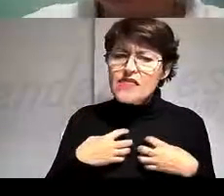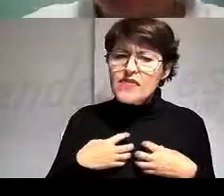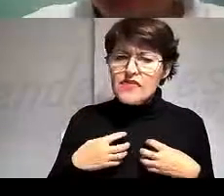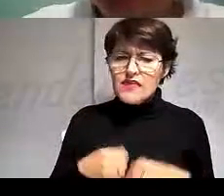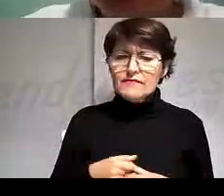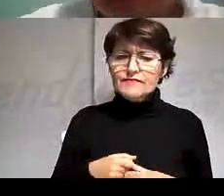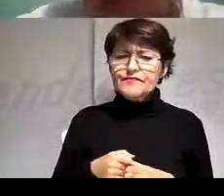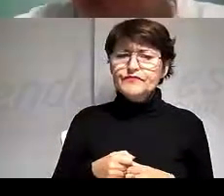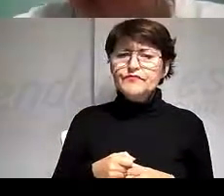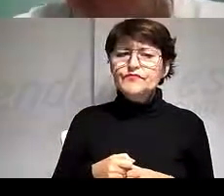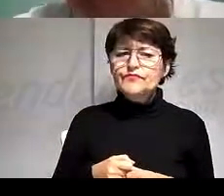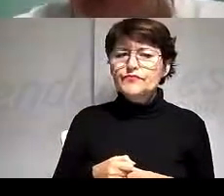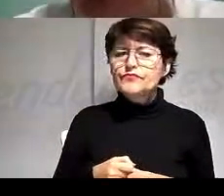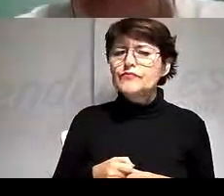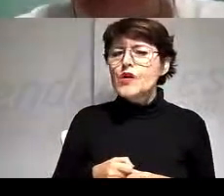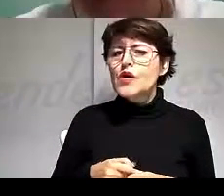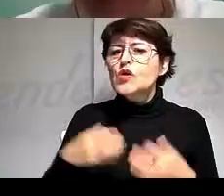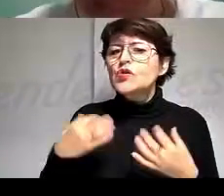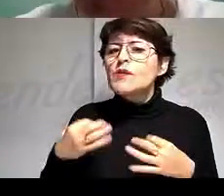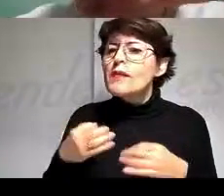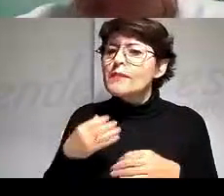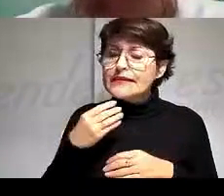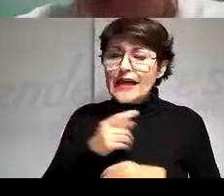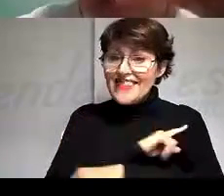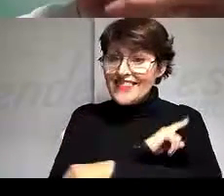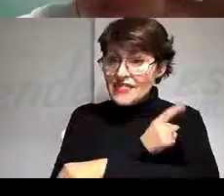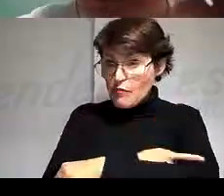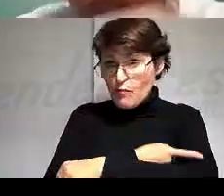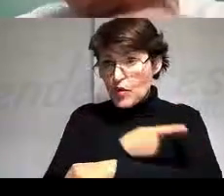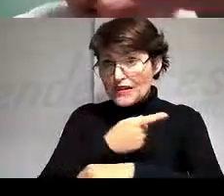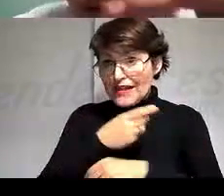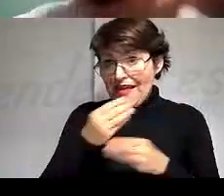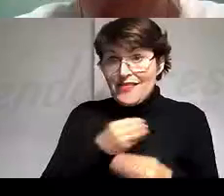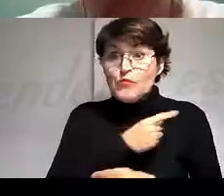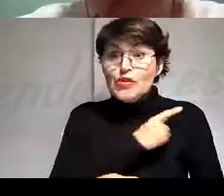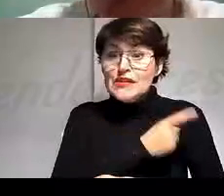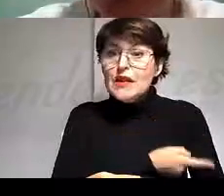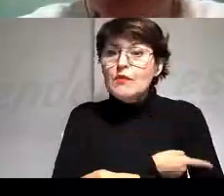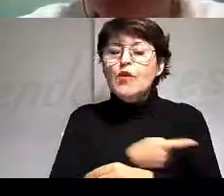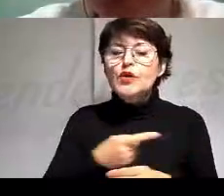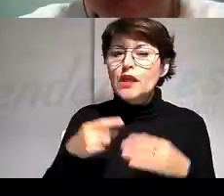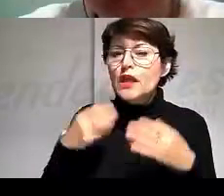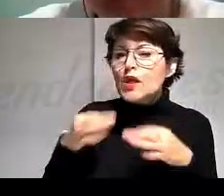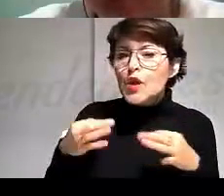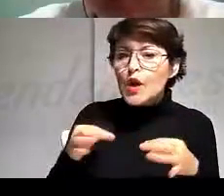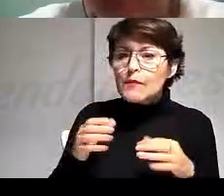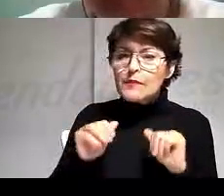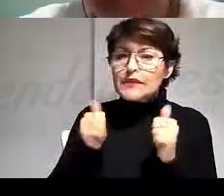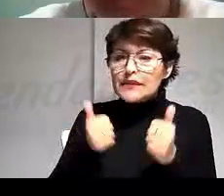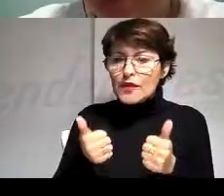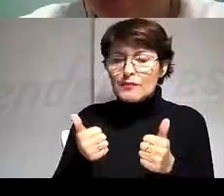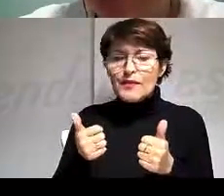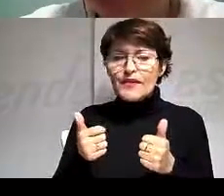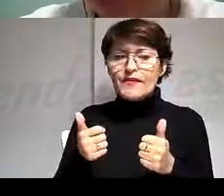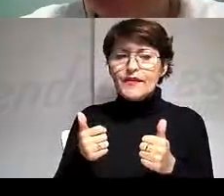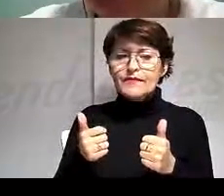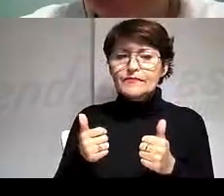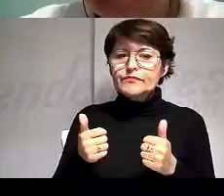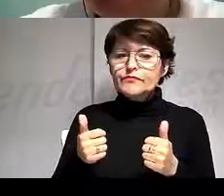normalmente, o sea, cuando vamos a hacer ejercicio físico, lo que vamos a hacer es poner, inicialmente lo que hacemos es poner el cuerpo